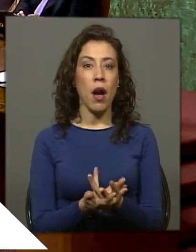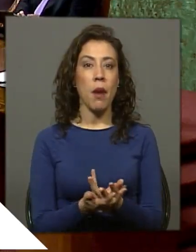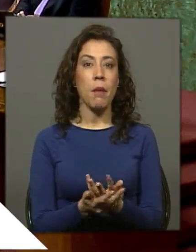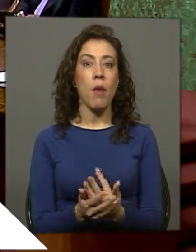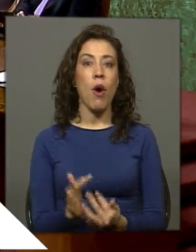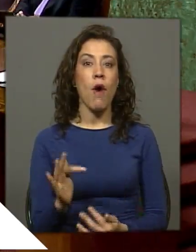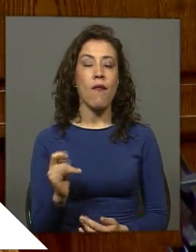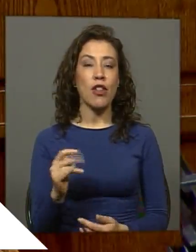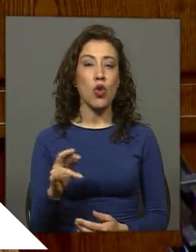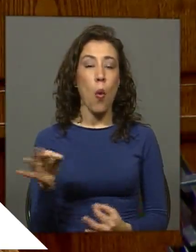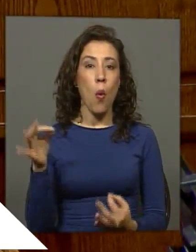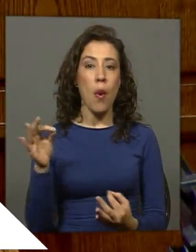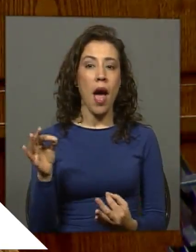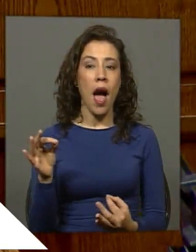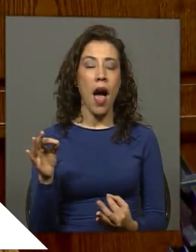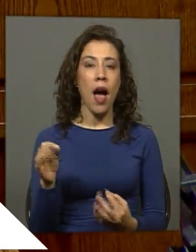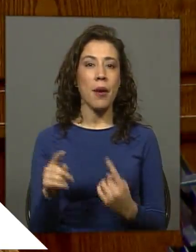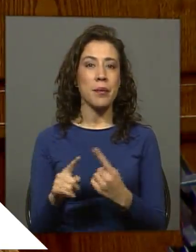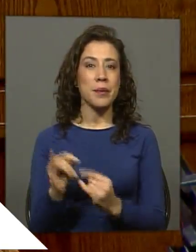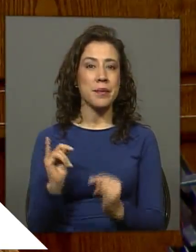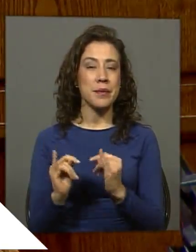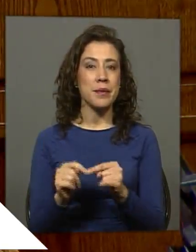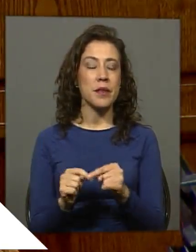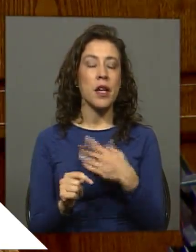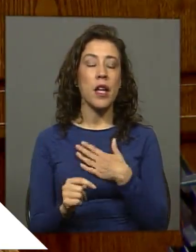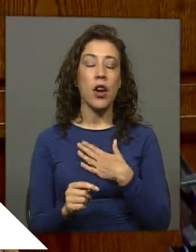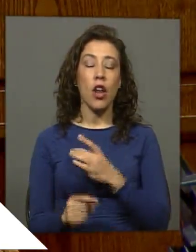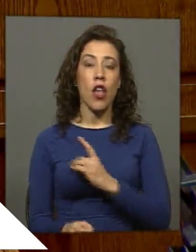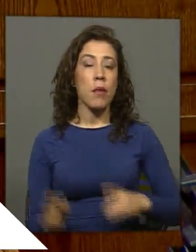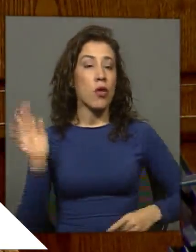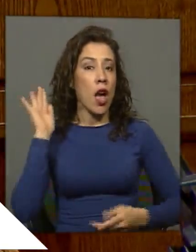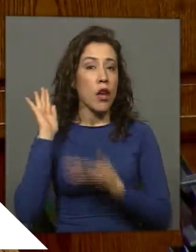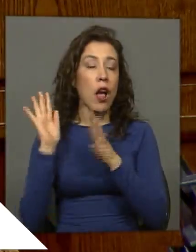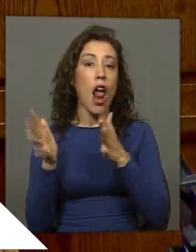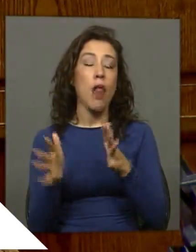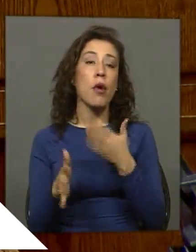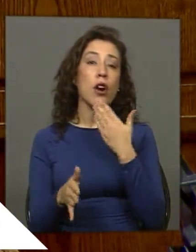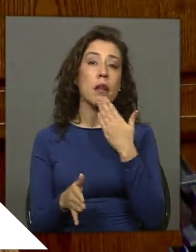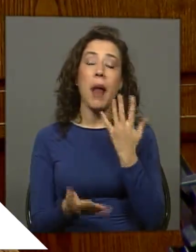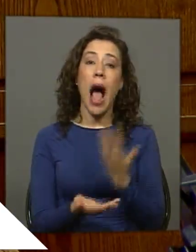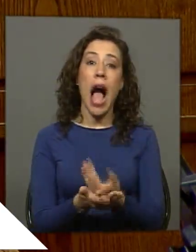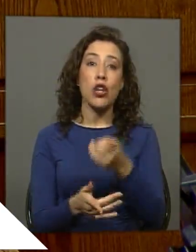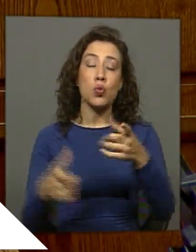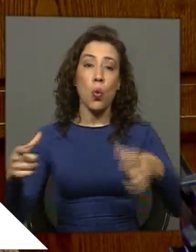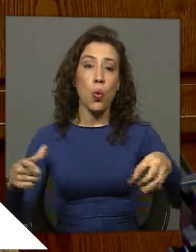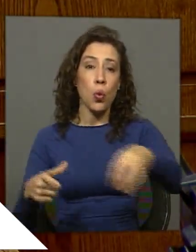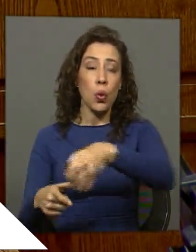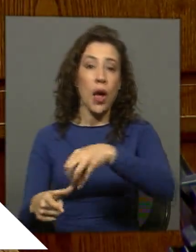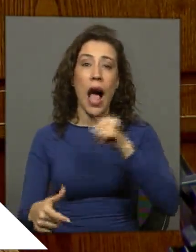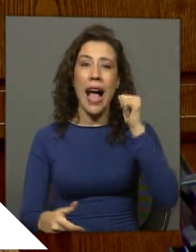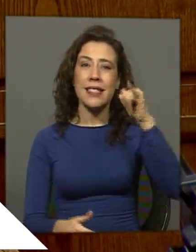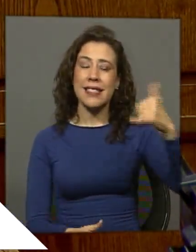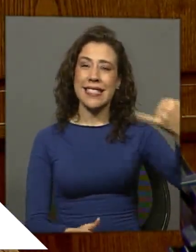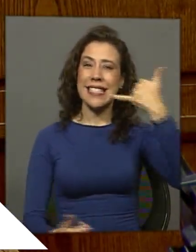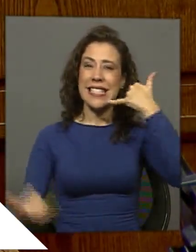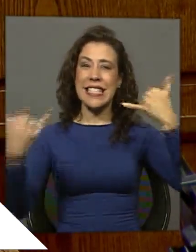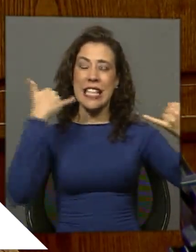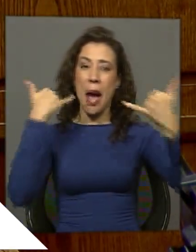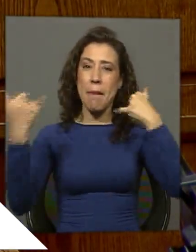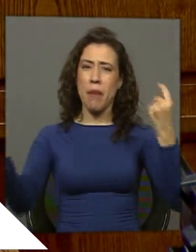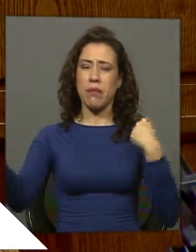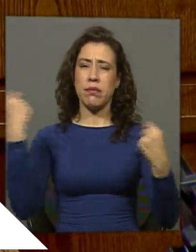la factura electrónica y quiero que los colegas lo escuchen porque a lo mejor les ha pasado en la zona también ayer me llamaron un par de personas